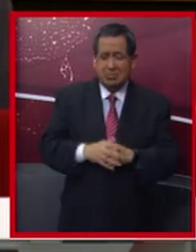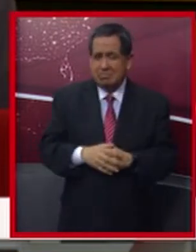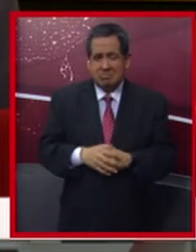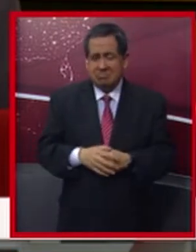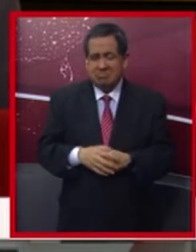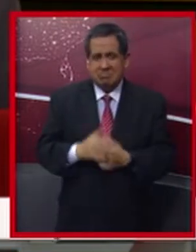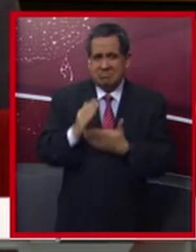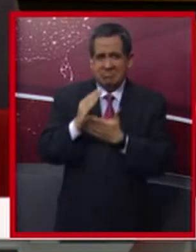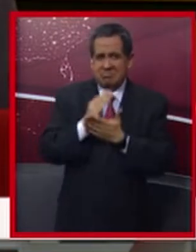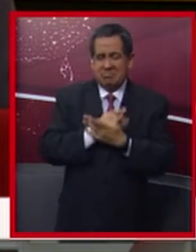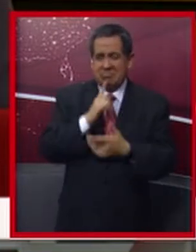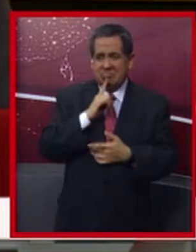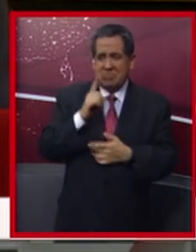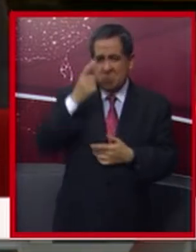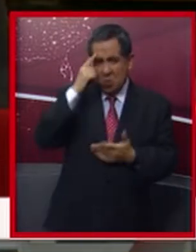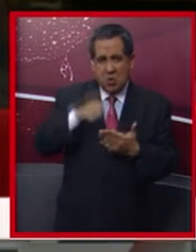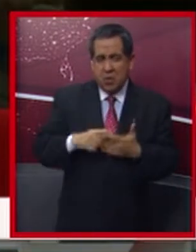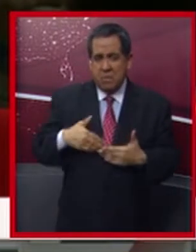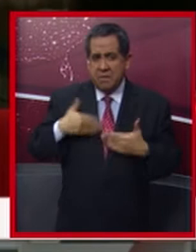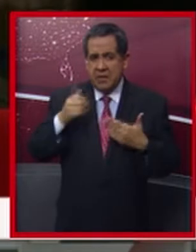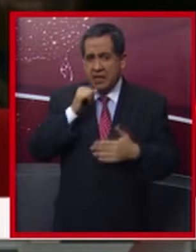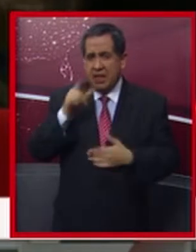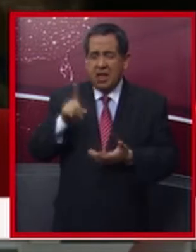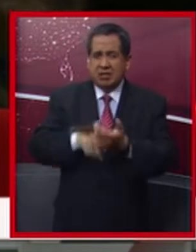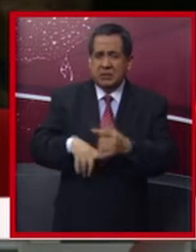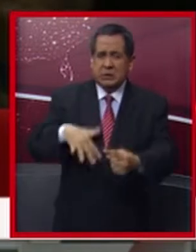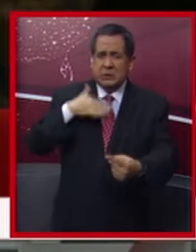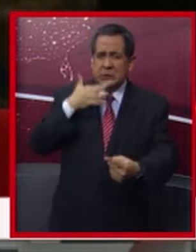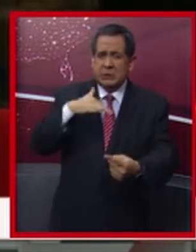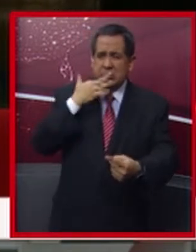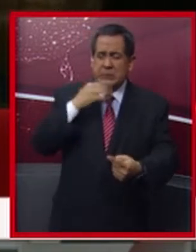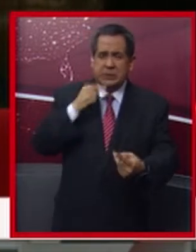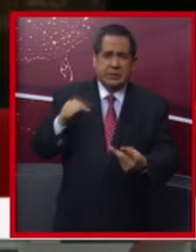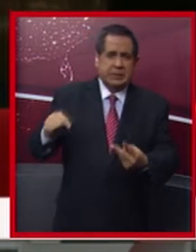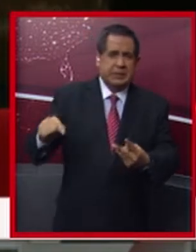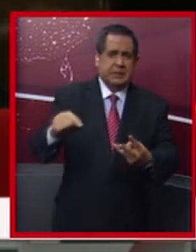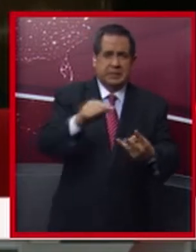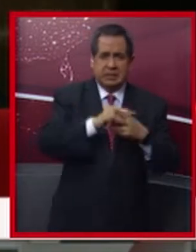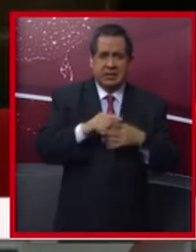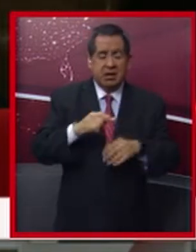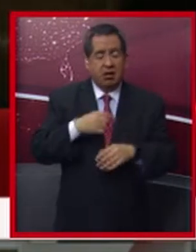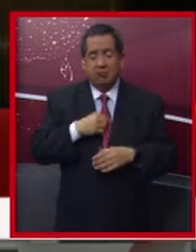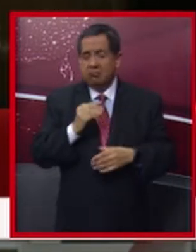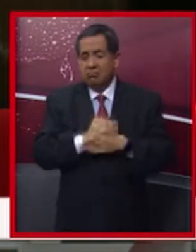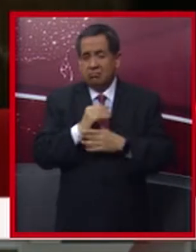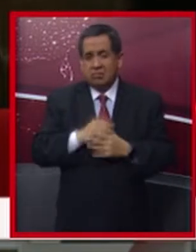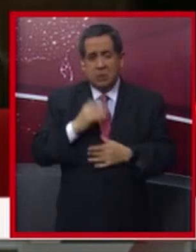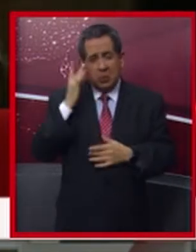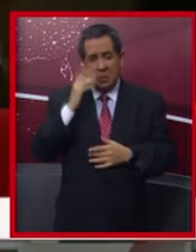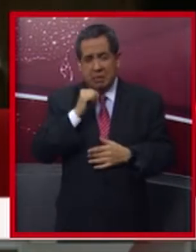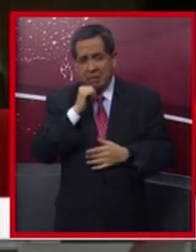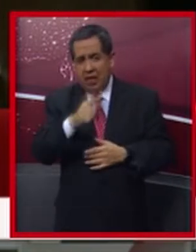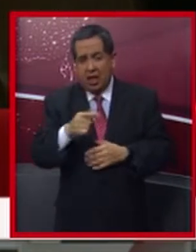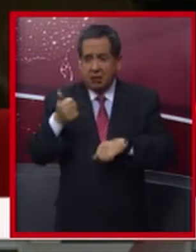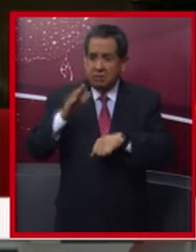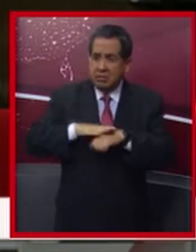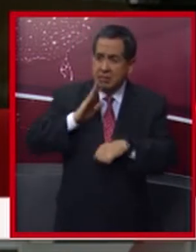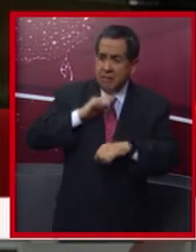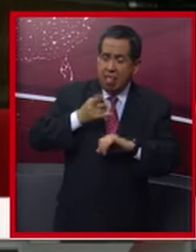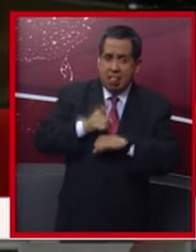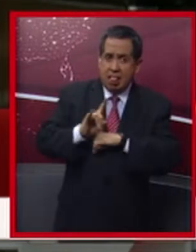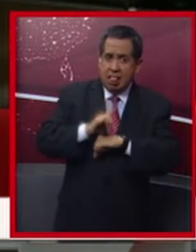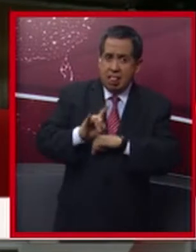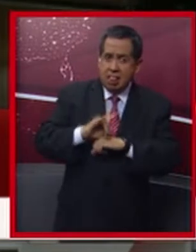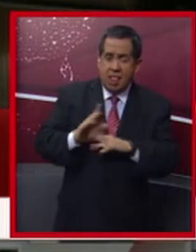ha perdido o cuando menos debilitado ante la impunidad, la corrupción, la indiferencia y la ineficiencia administrativa, que